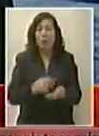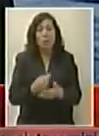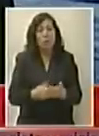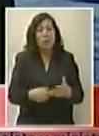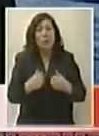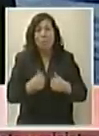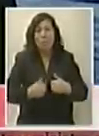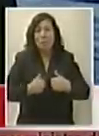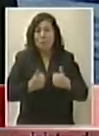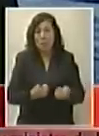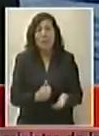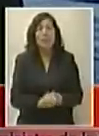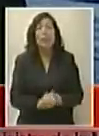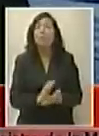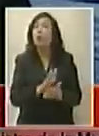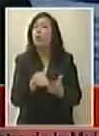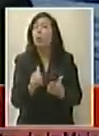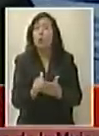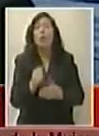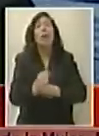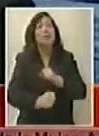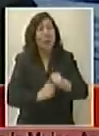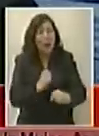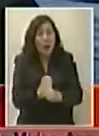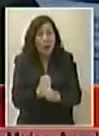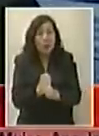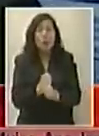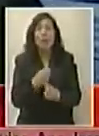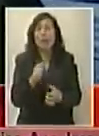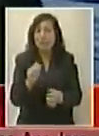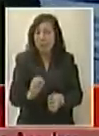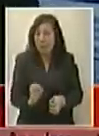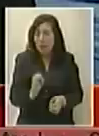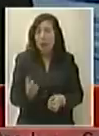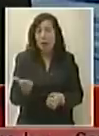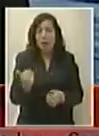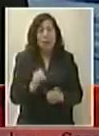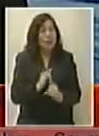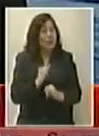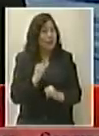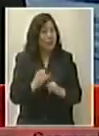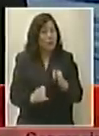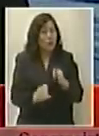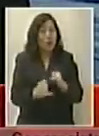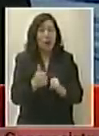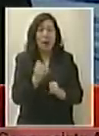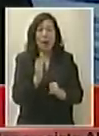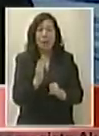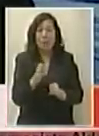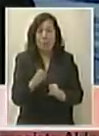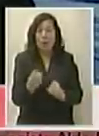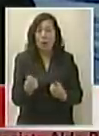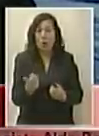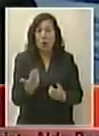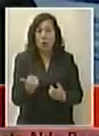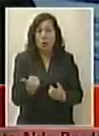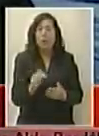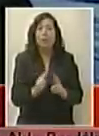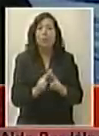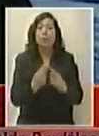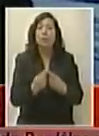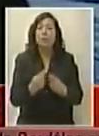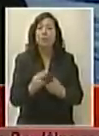y sobrevivencia todos los años a su propia compañía de seguros esto se acabó las afp ahora van a tener que convocar